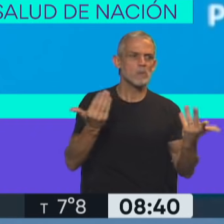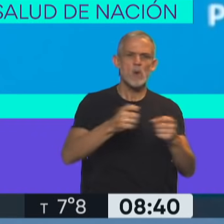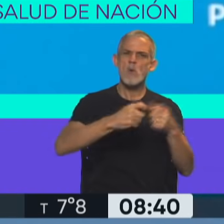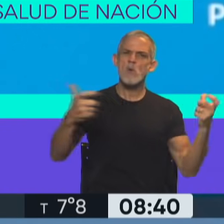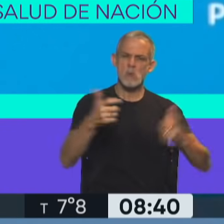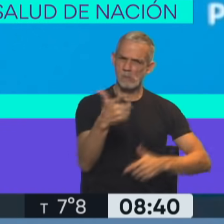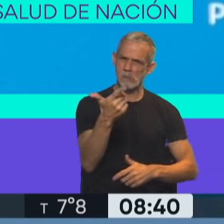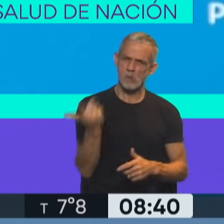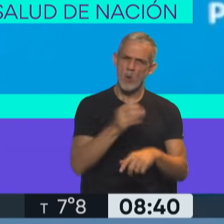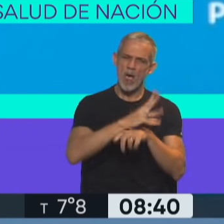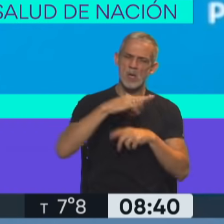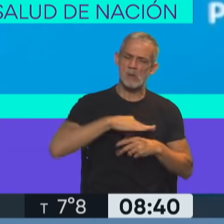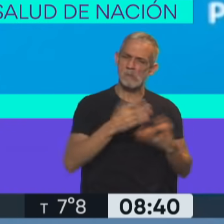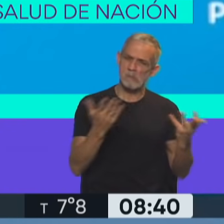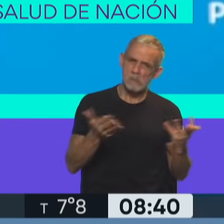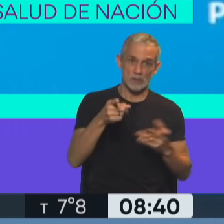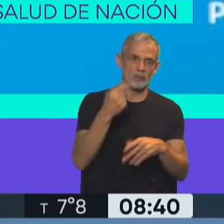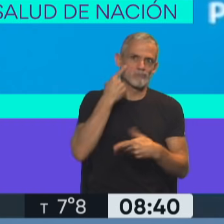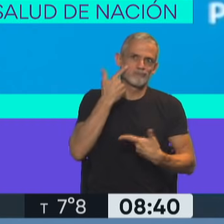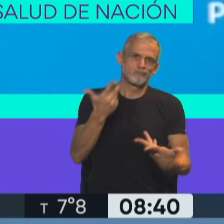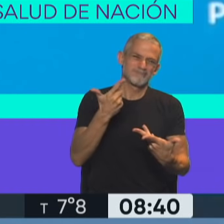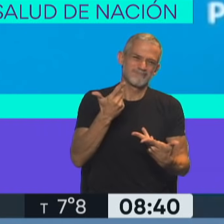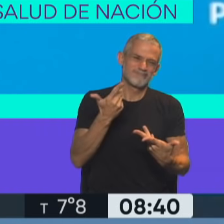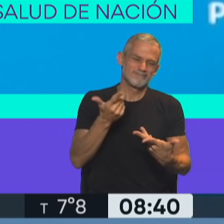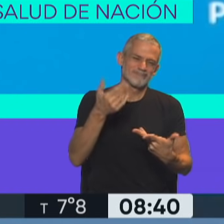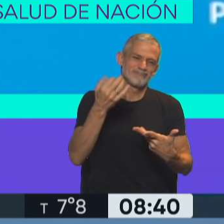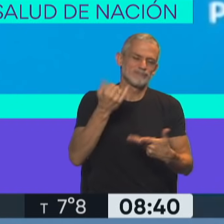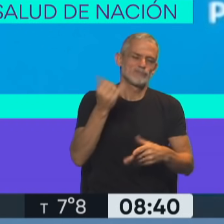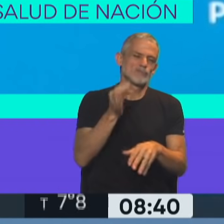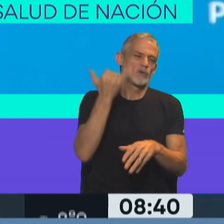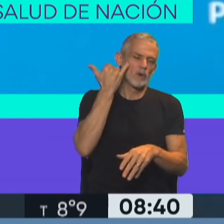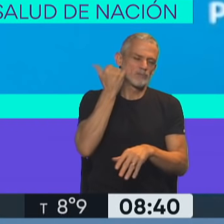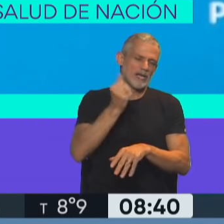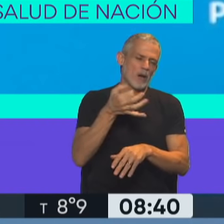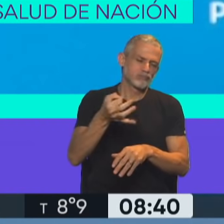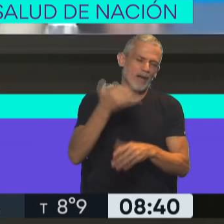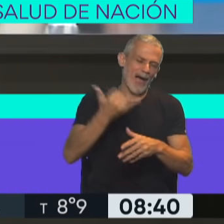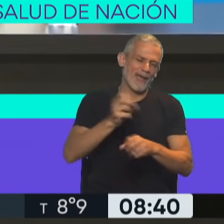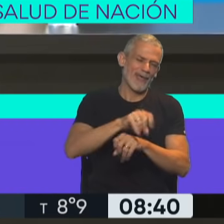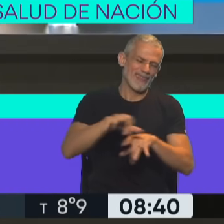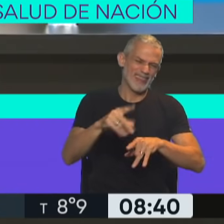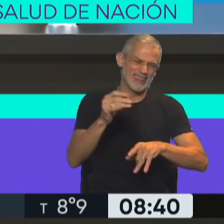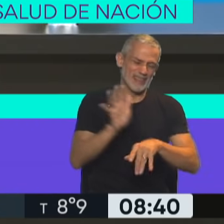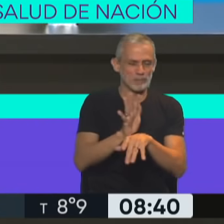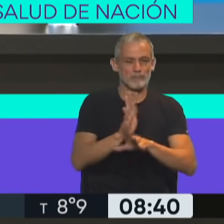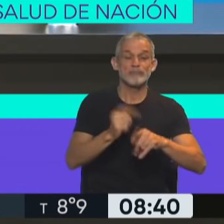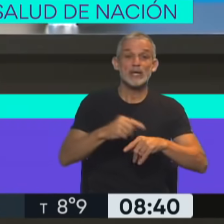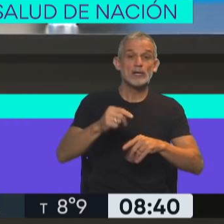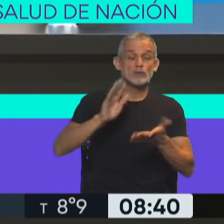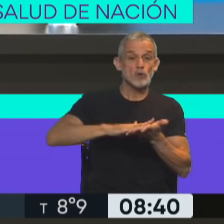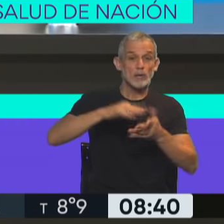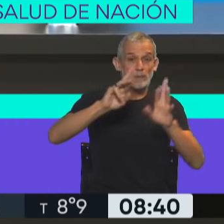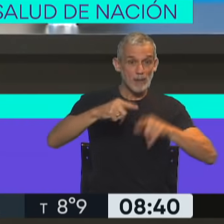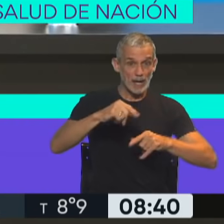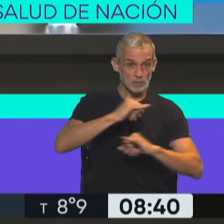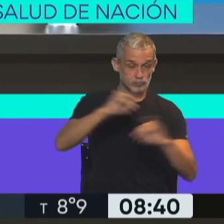aumento del número de casos, que sería una muestra indirecta en relación a eso. Hablando de la campaña de